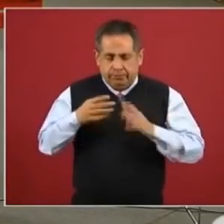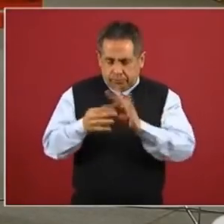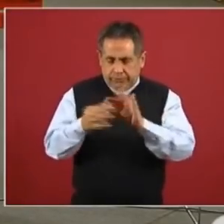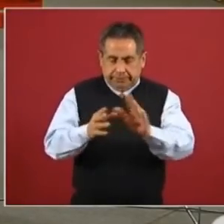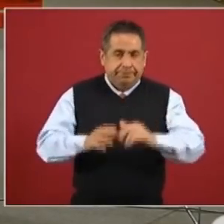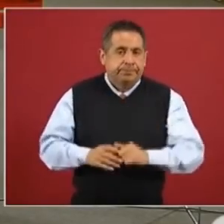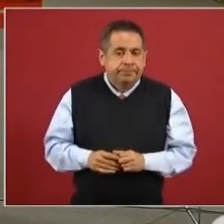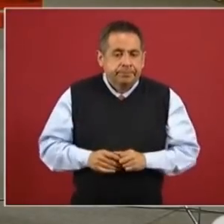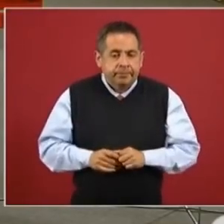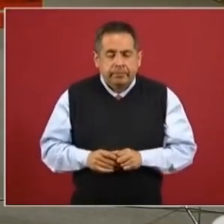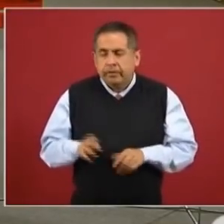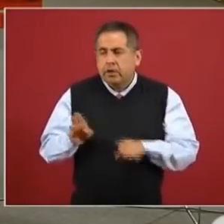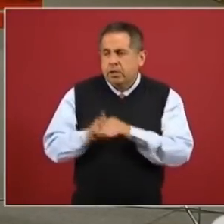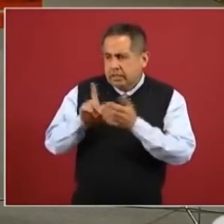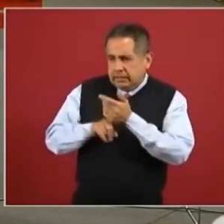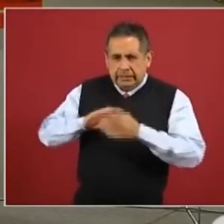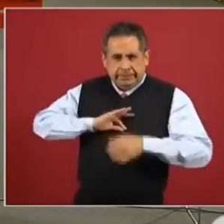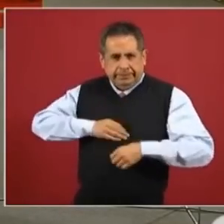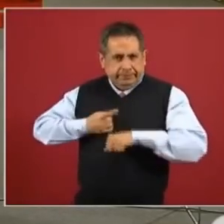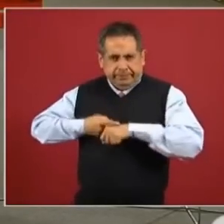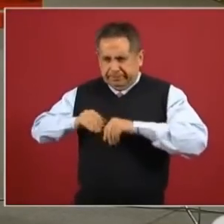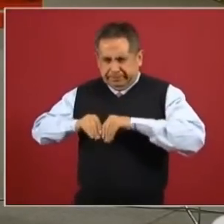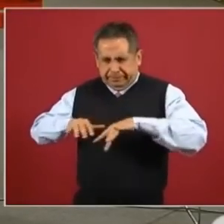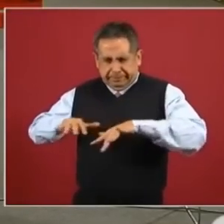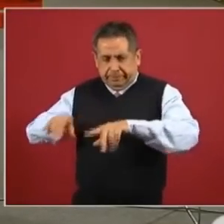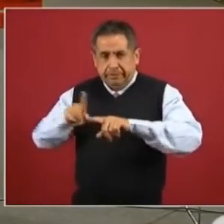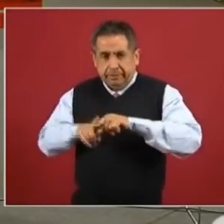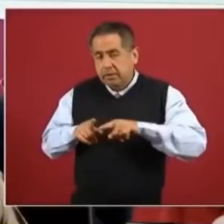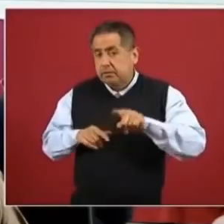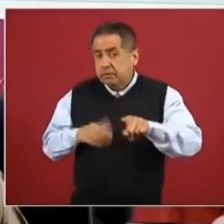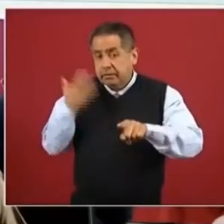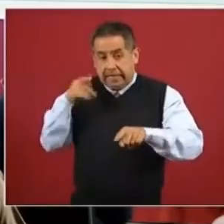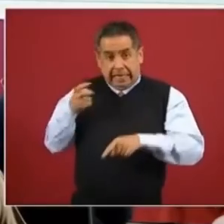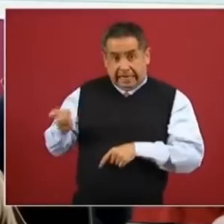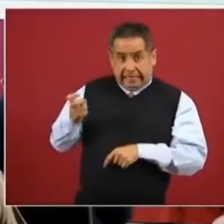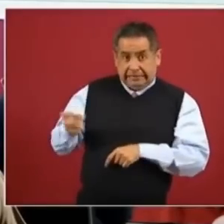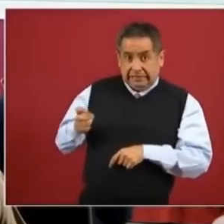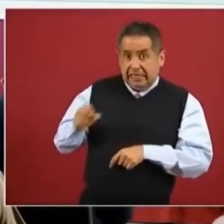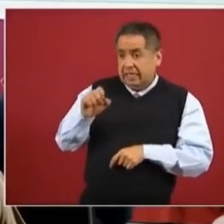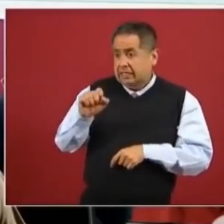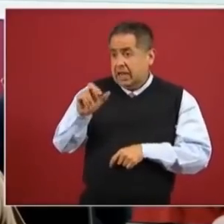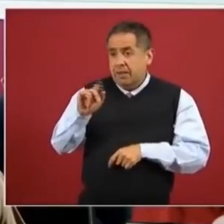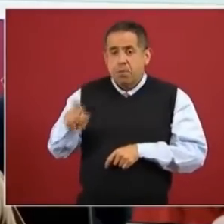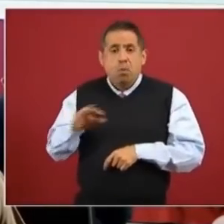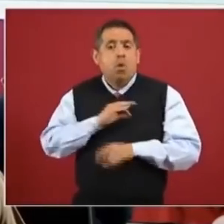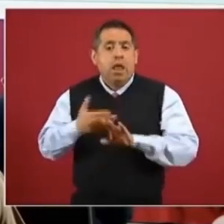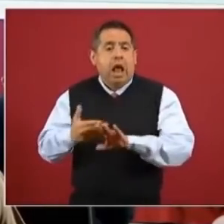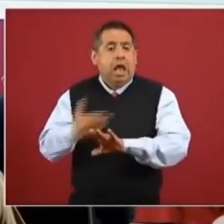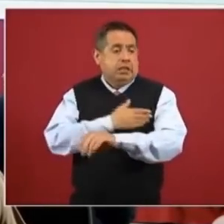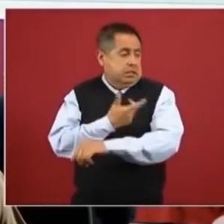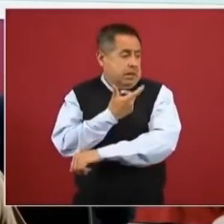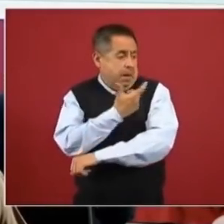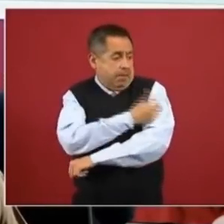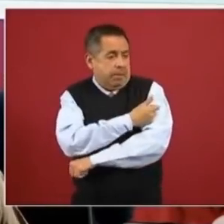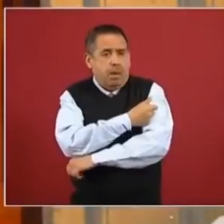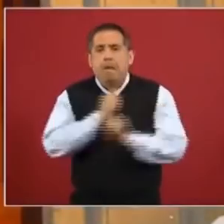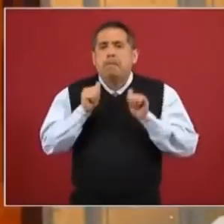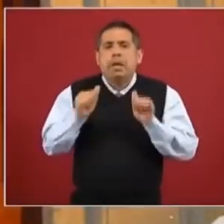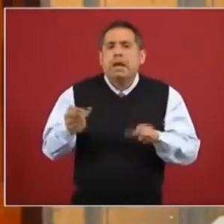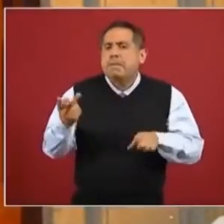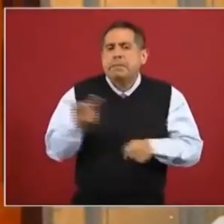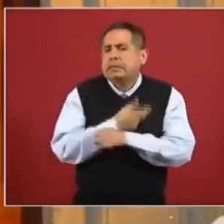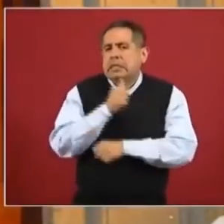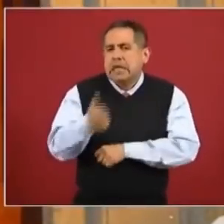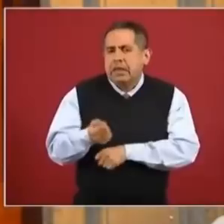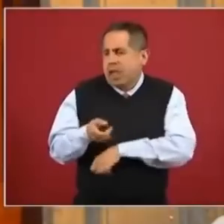hablando de vigilancia epidemiológica, sabemos pues que esta enfermedad es prevenible por vacunación y así nosotros